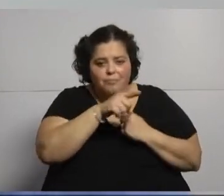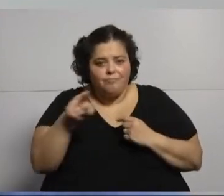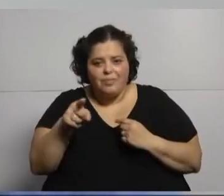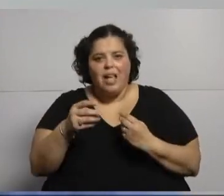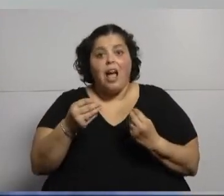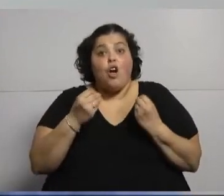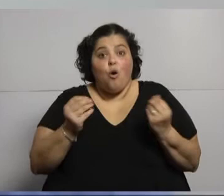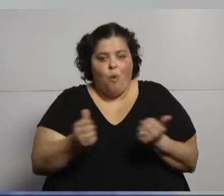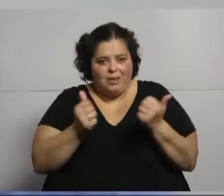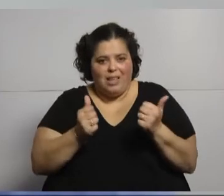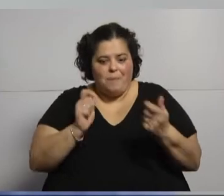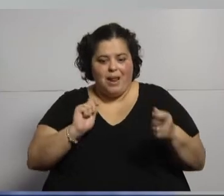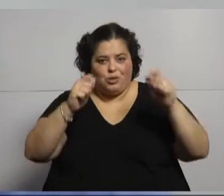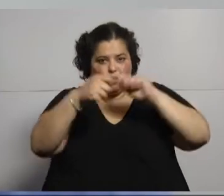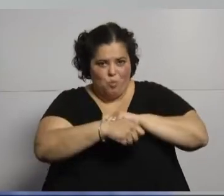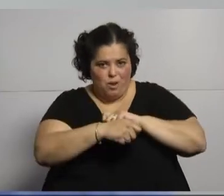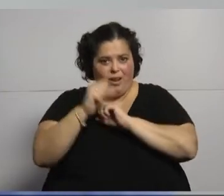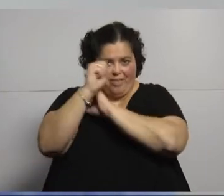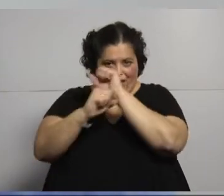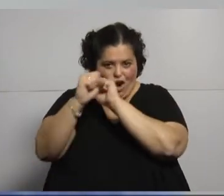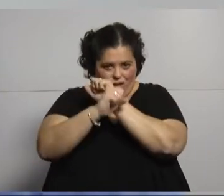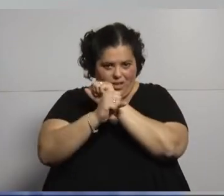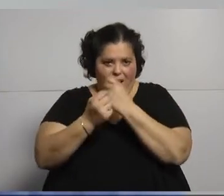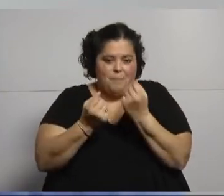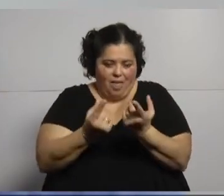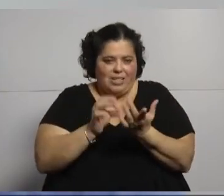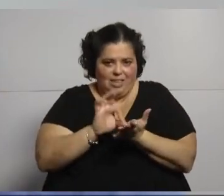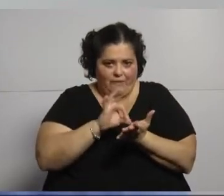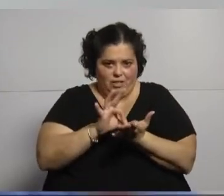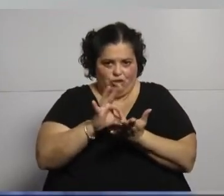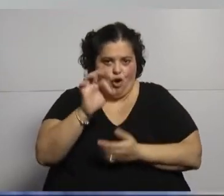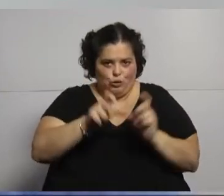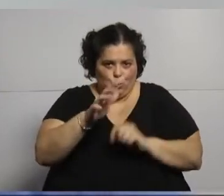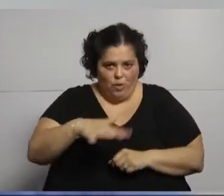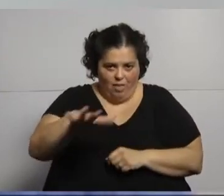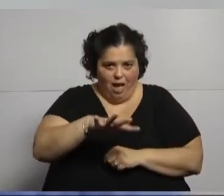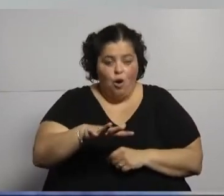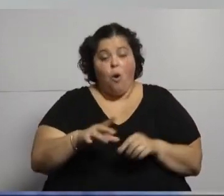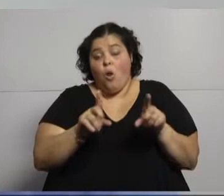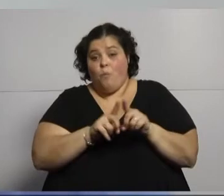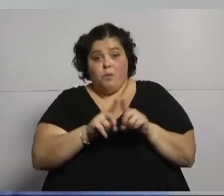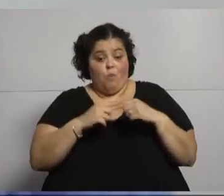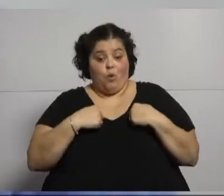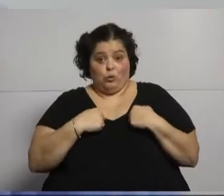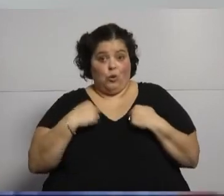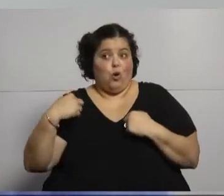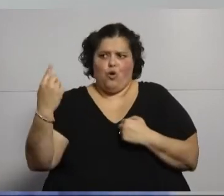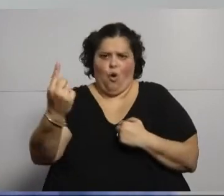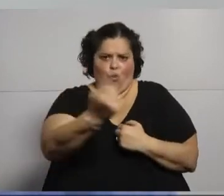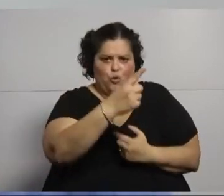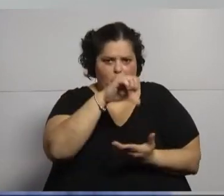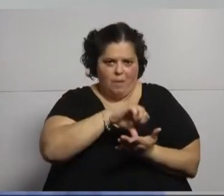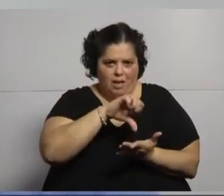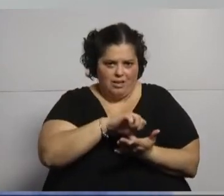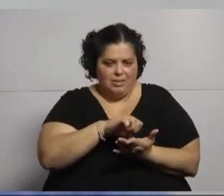con esas necesidades de poner la tecnología al servicio de los ciudadanos. Y es que, como nos pasa a muchos países y pasa globalmente, todos tenemos una